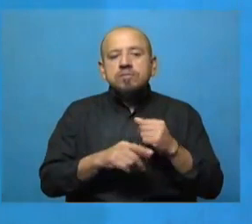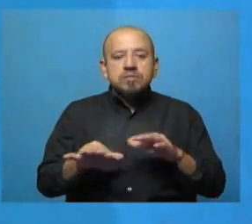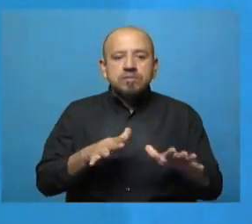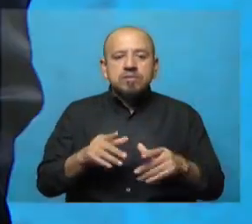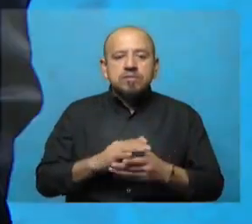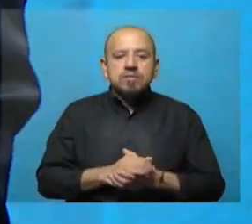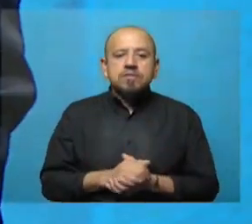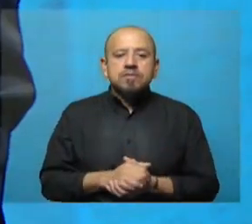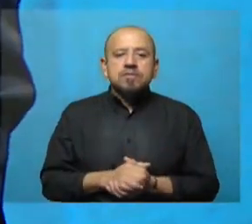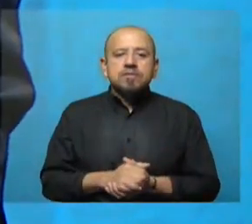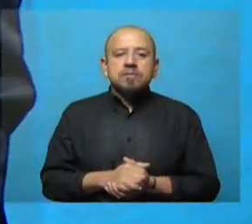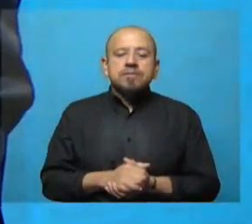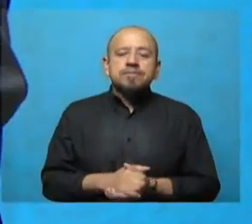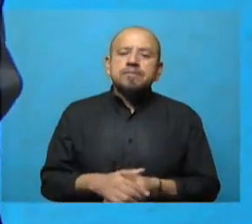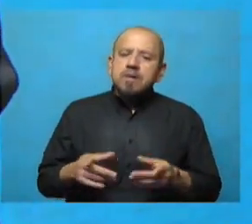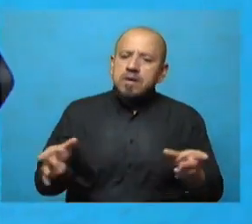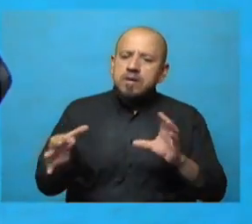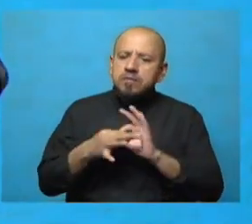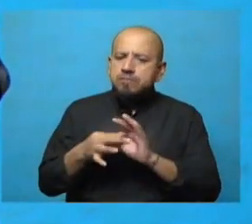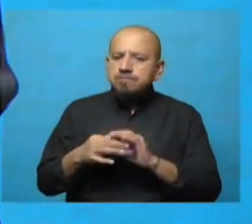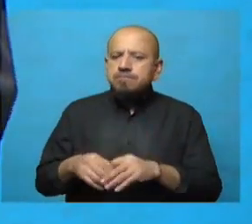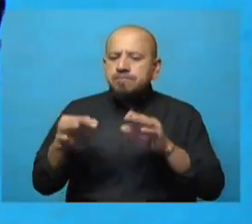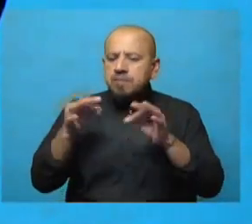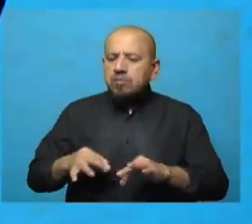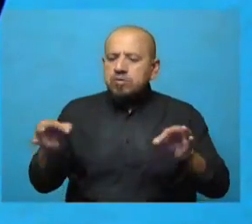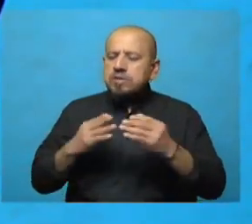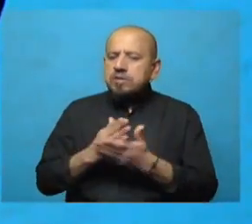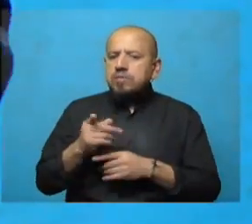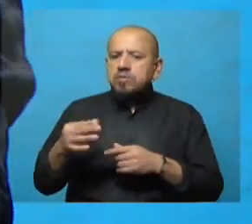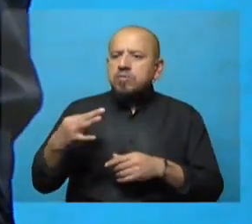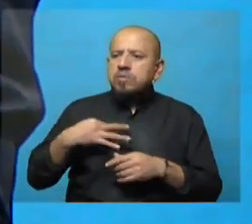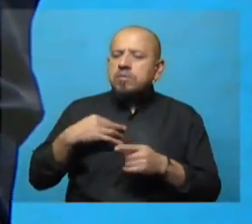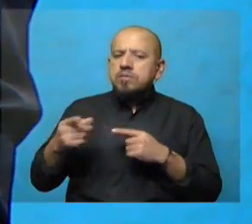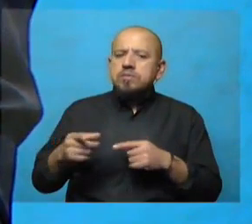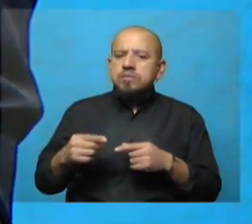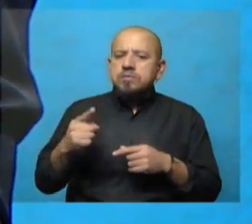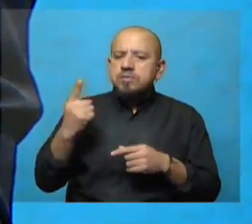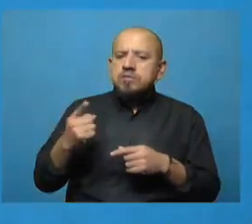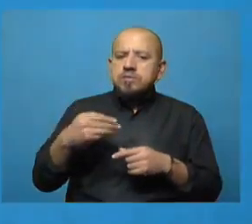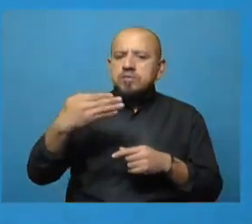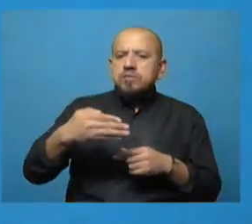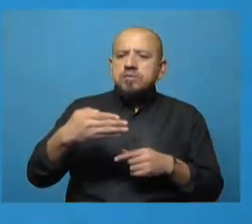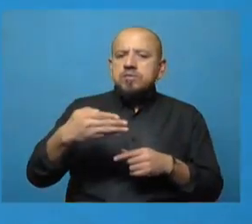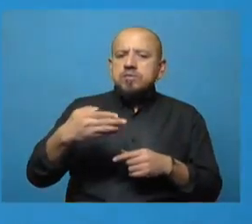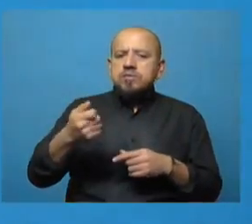tiene el vínculo con la música la música siempre presente en tu vida es verdad que el primer disco fue uno